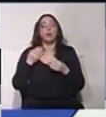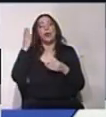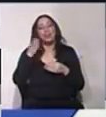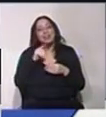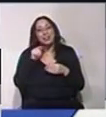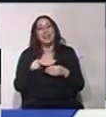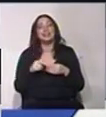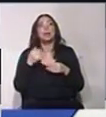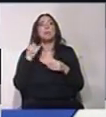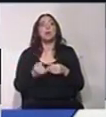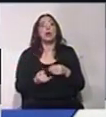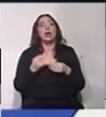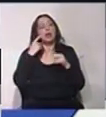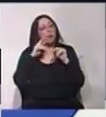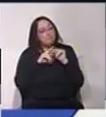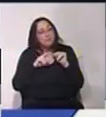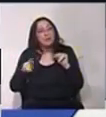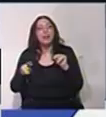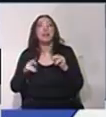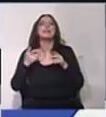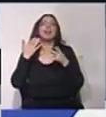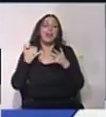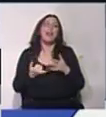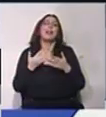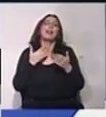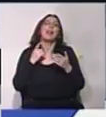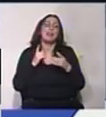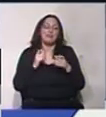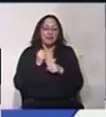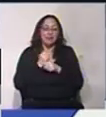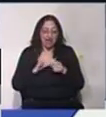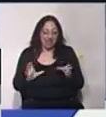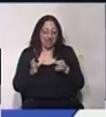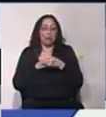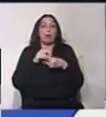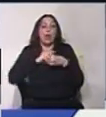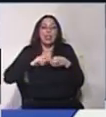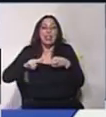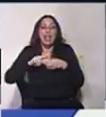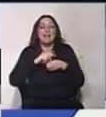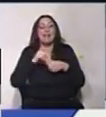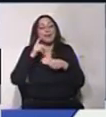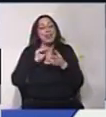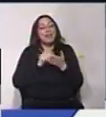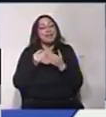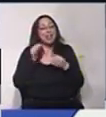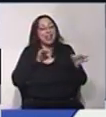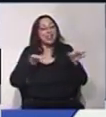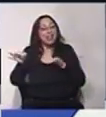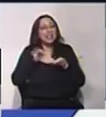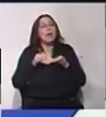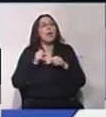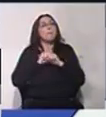la incidencia, por la prevalencia, empezamos a manejarnos ya con un equipo de trabajo estable, definiendo estrategias y pensando en poder